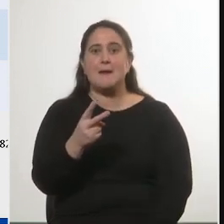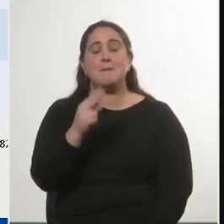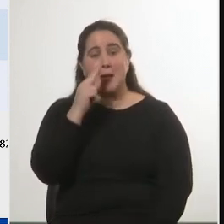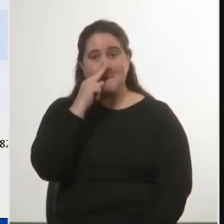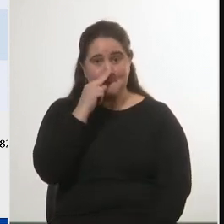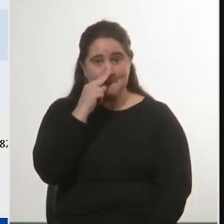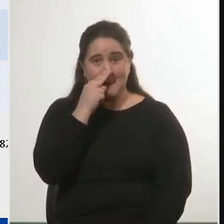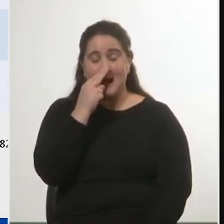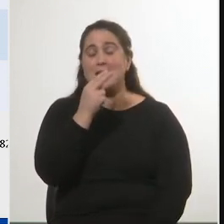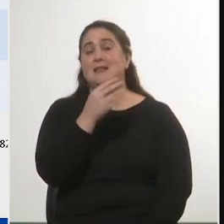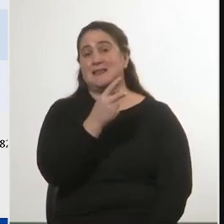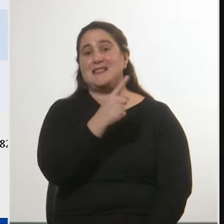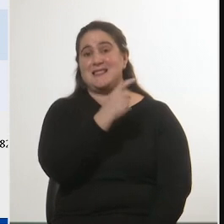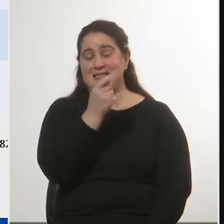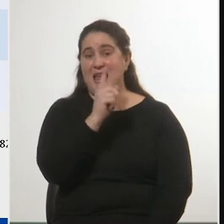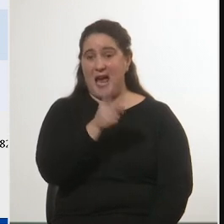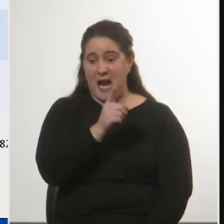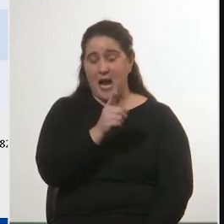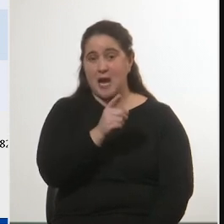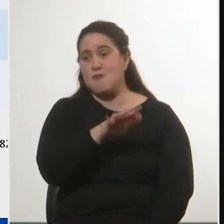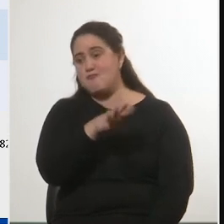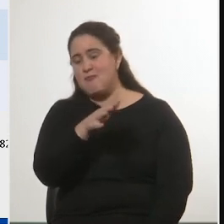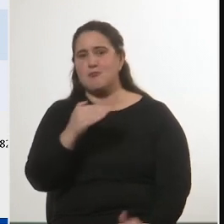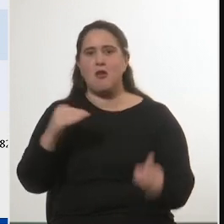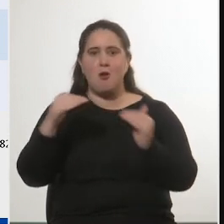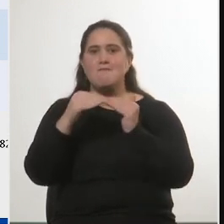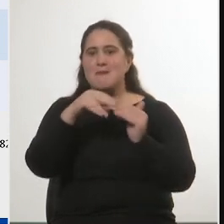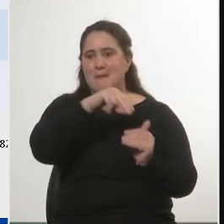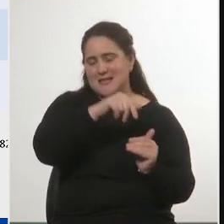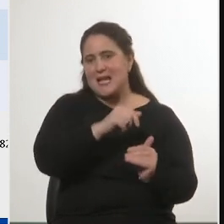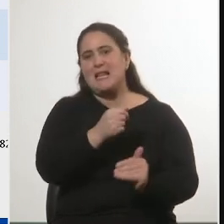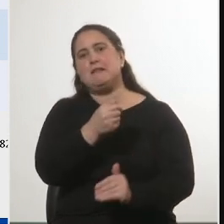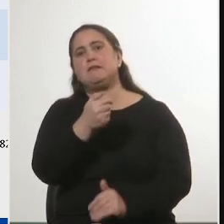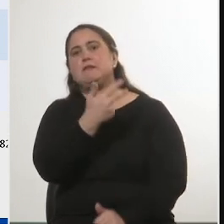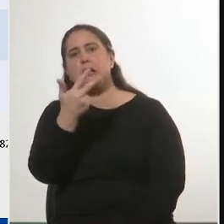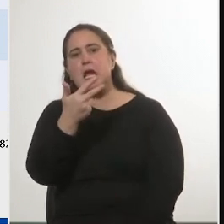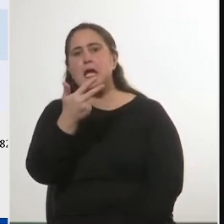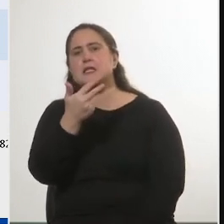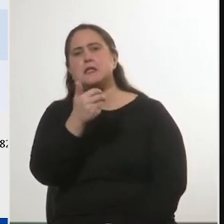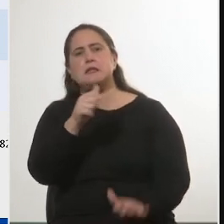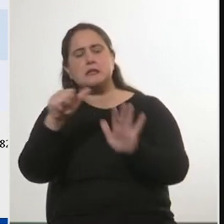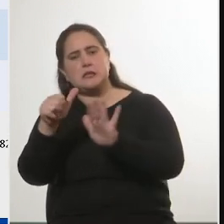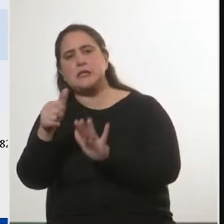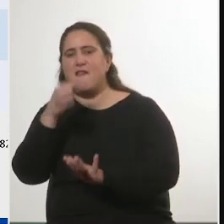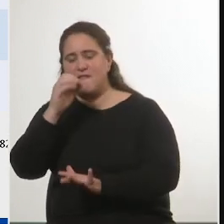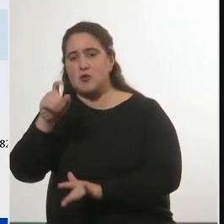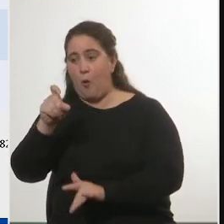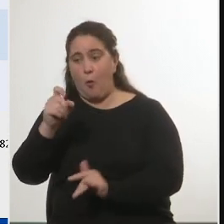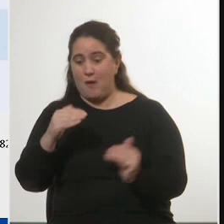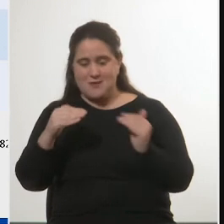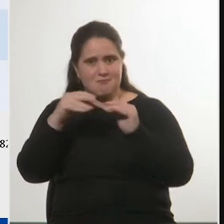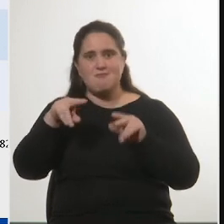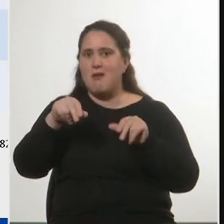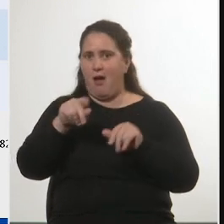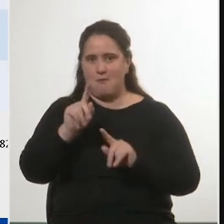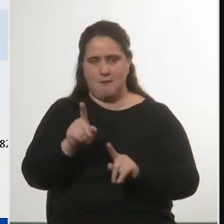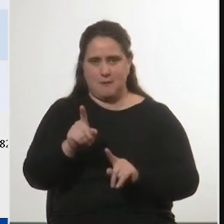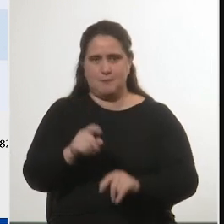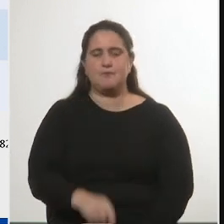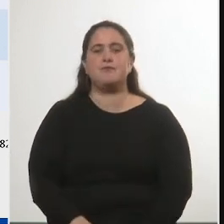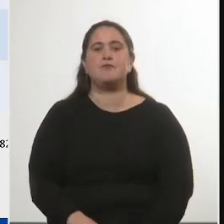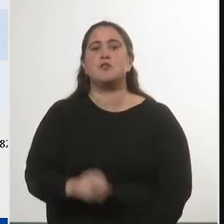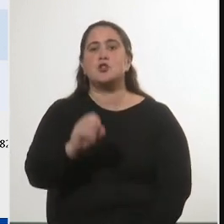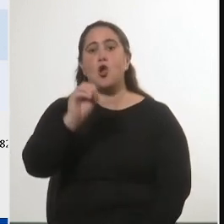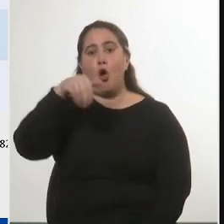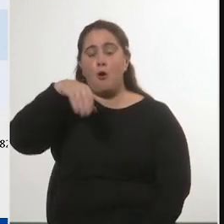pan artesanal es equivalente entre 3 y 7 vasos de agua. Las directrices de la Organización Mundial de la Salud